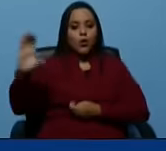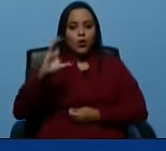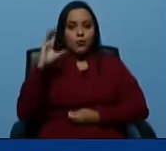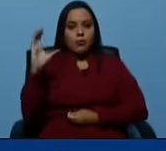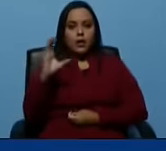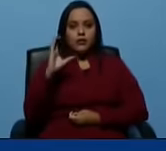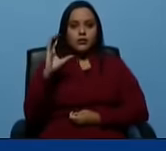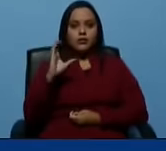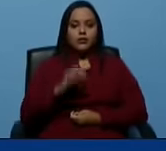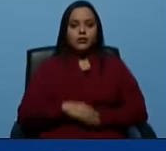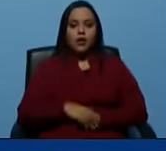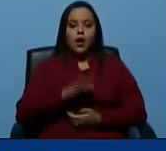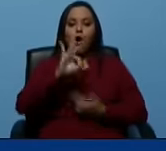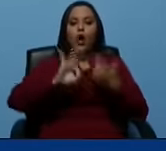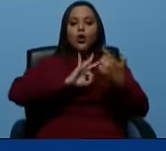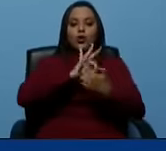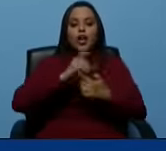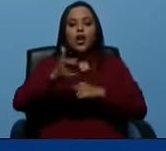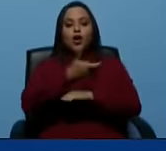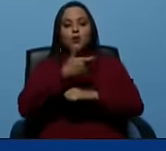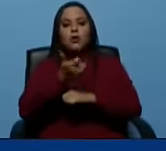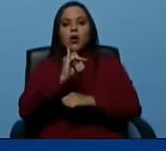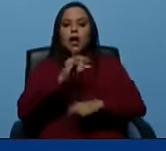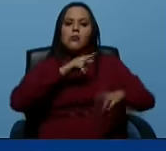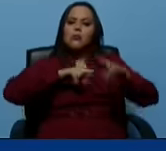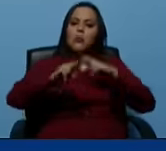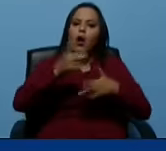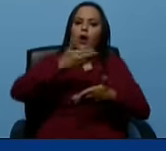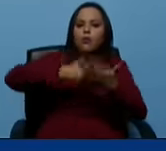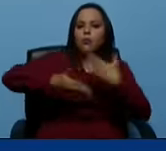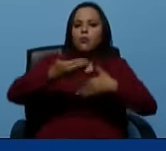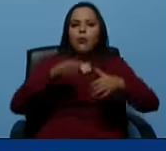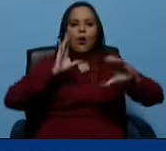Con estos tres gobiernos mantenemos relaciones de comunicación permanente.